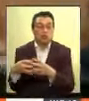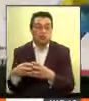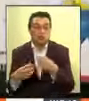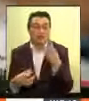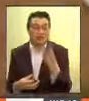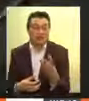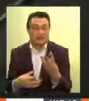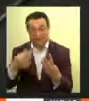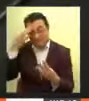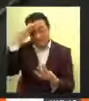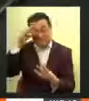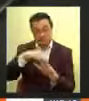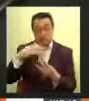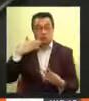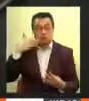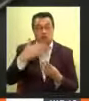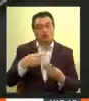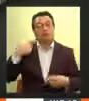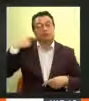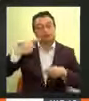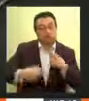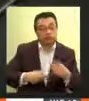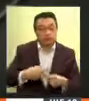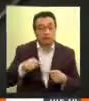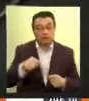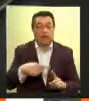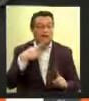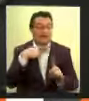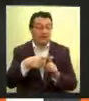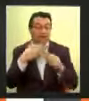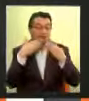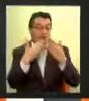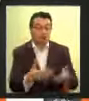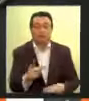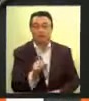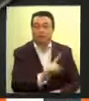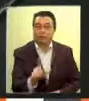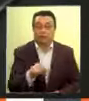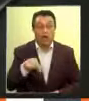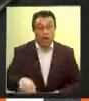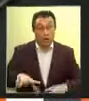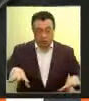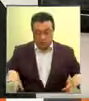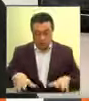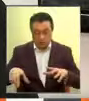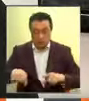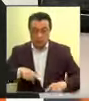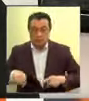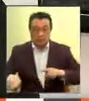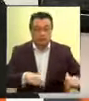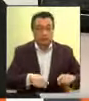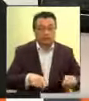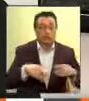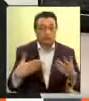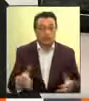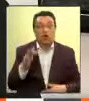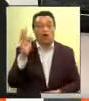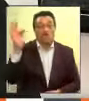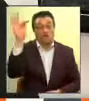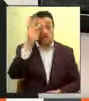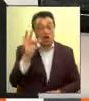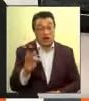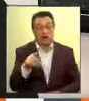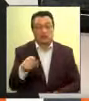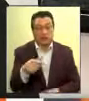una enfermedad respiratoria crónica, y no es beneficiario. Estamos haciendo las gestiones, derivando a FONASA,